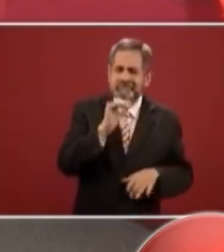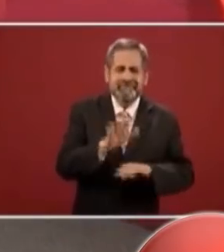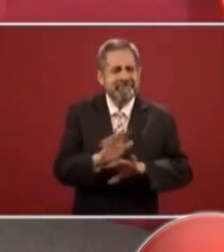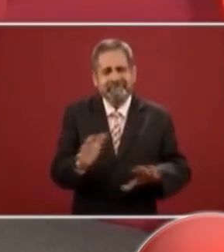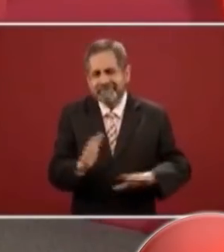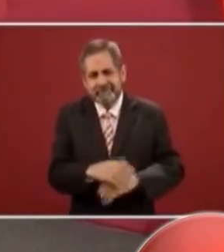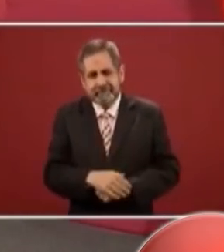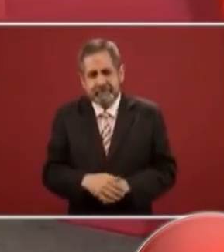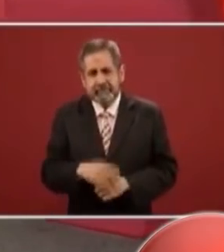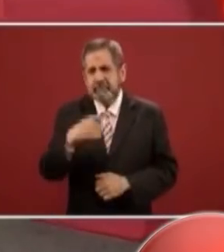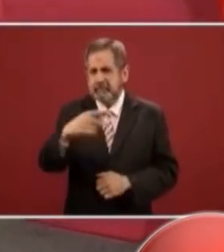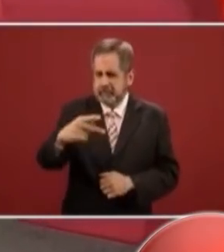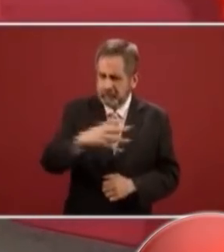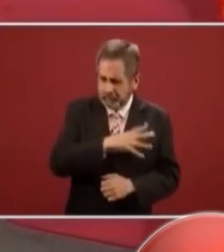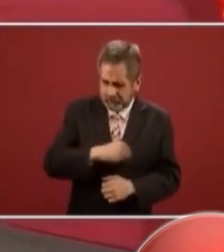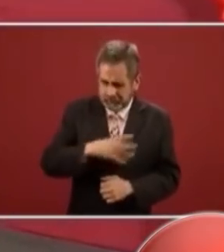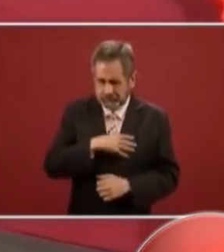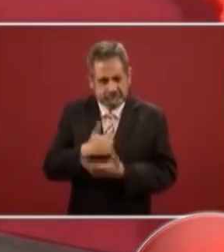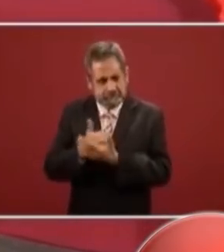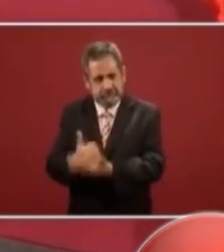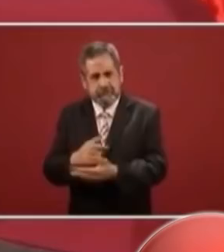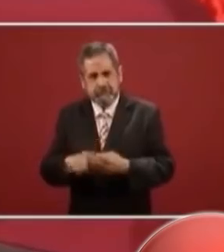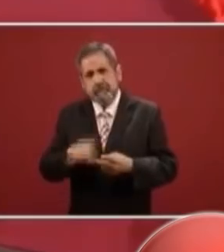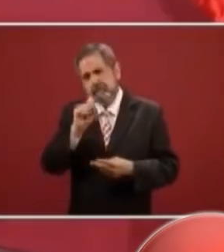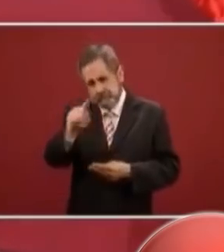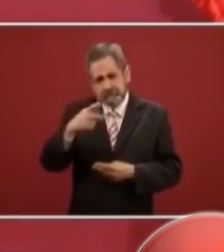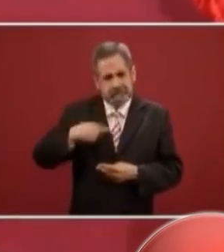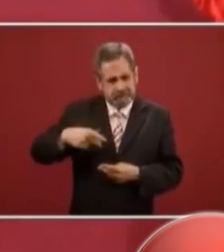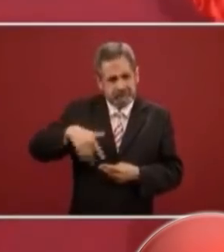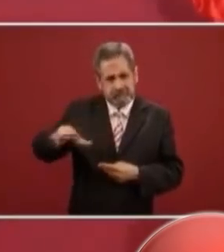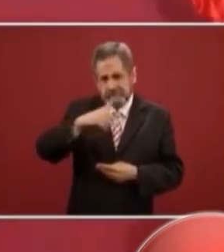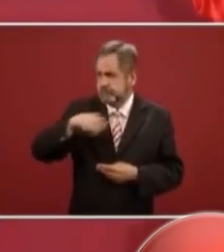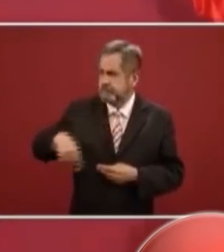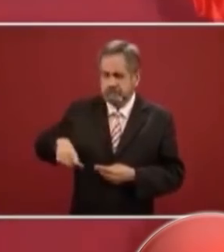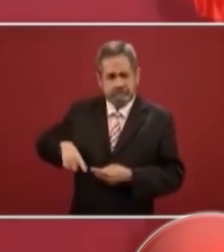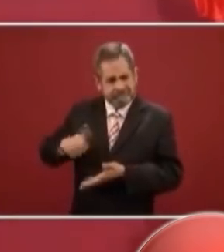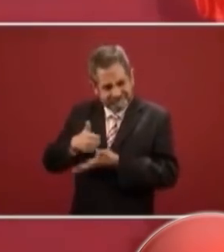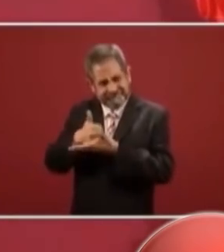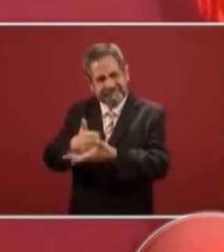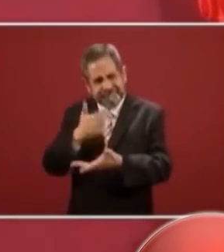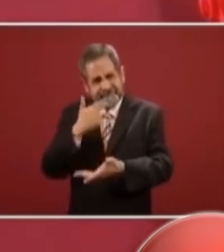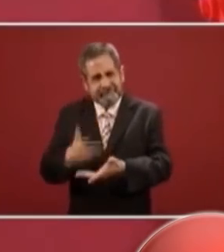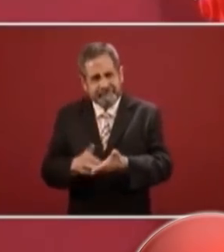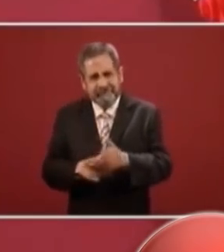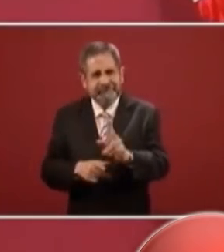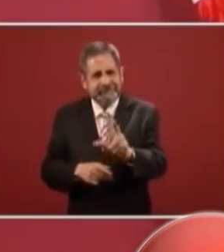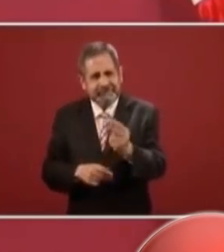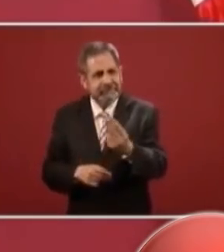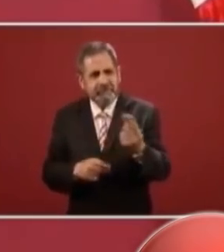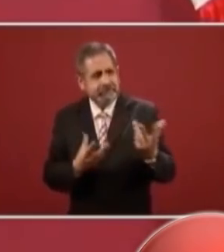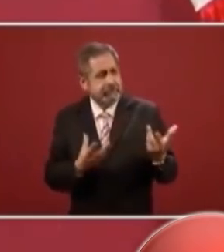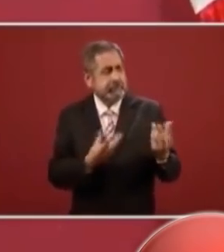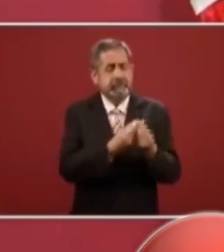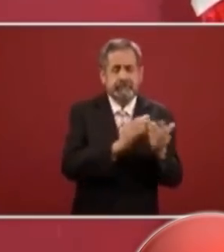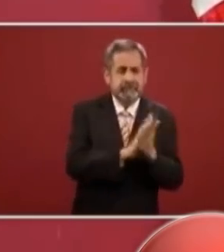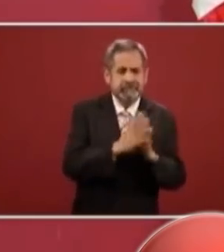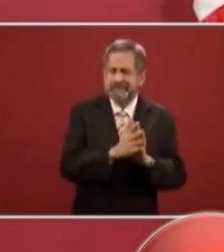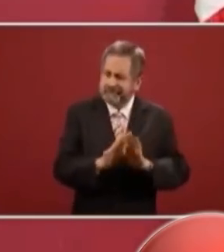para sus hijos, para ellos mismos, de distinta forma.